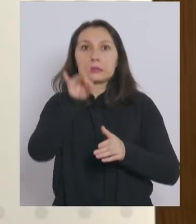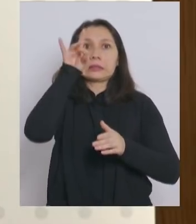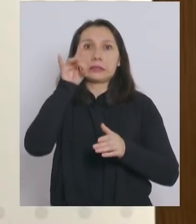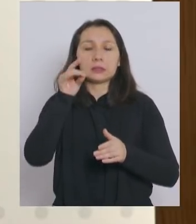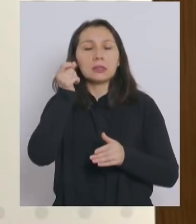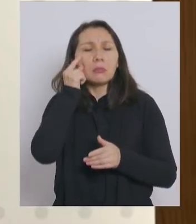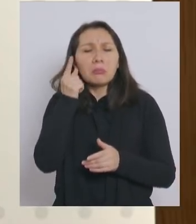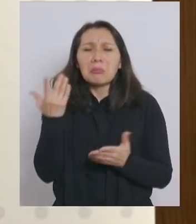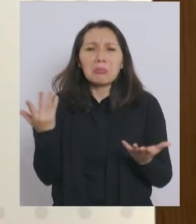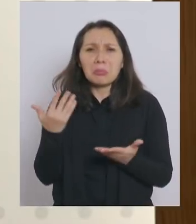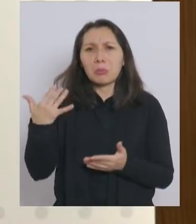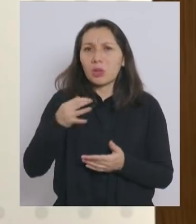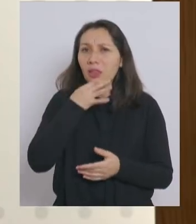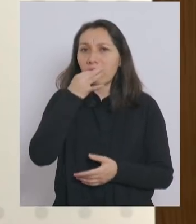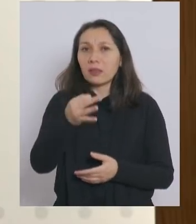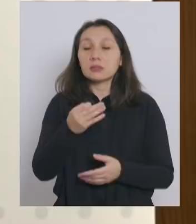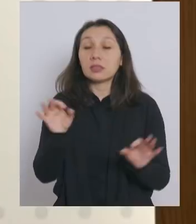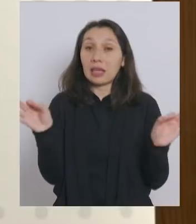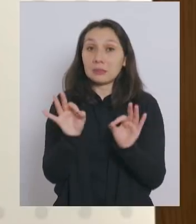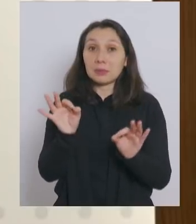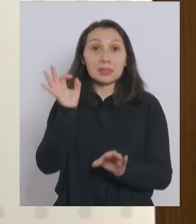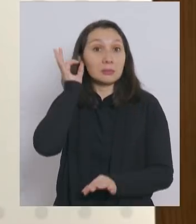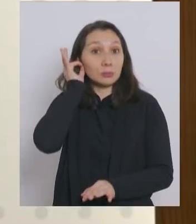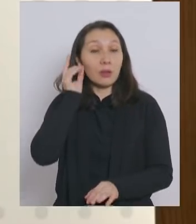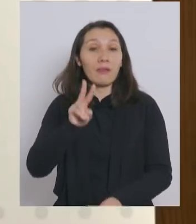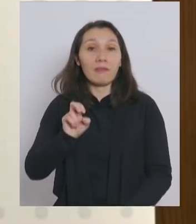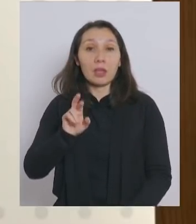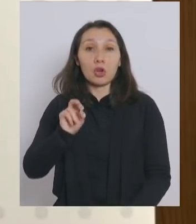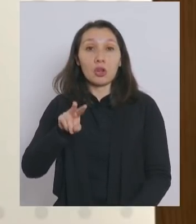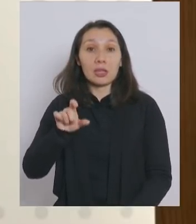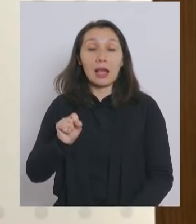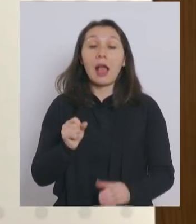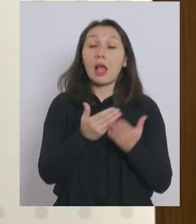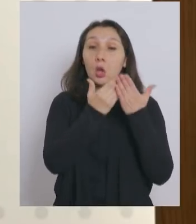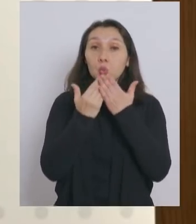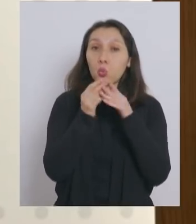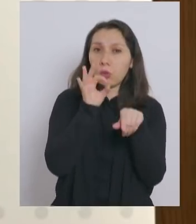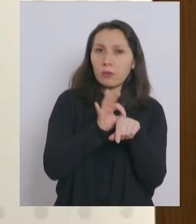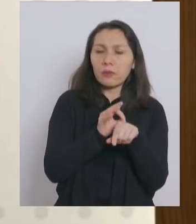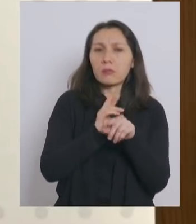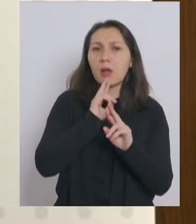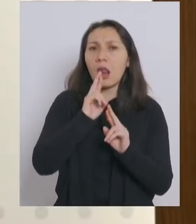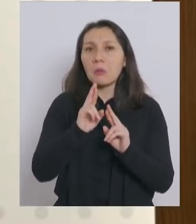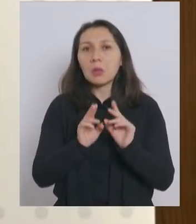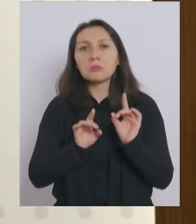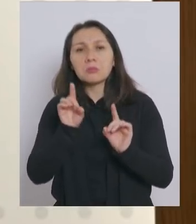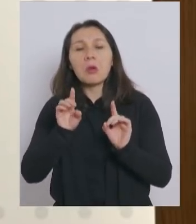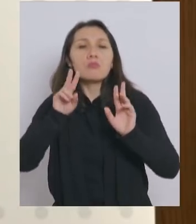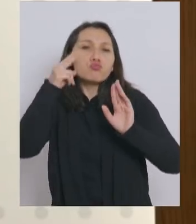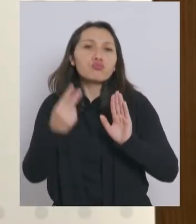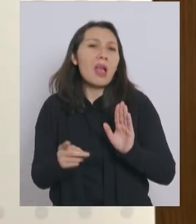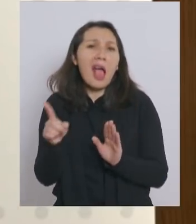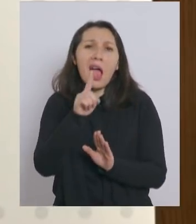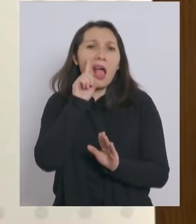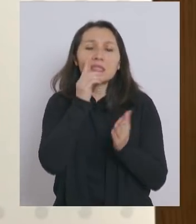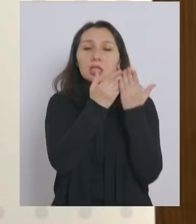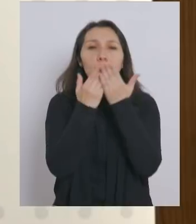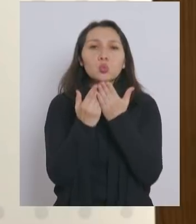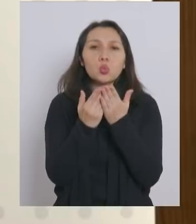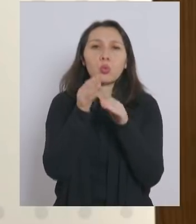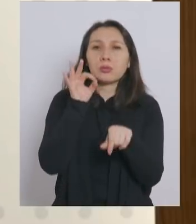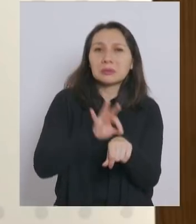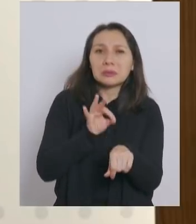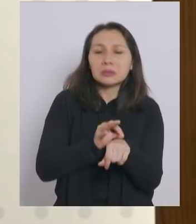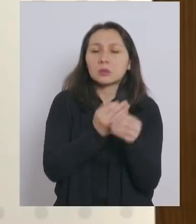decirlo? Porque, como bien explicaba Verónica, los estudios clínicos presentaron las reacciones adversas que son propias de los estudios clínicos, que